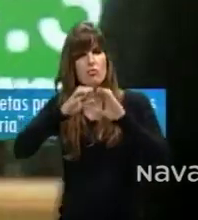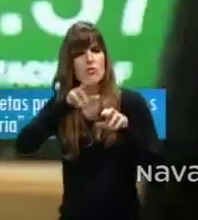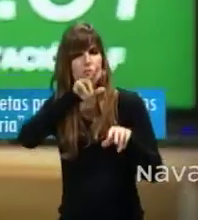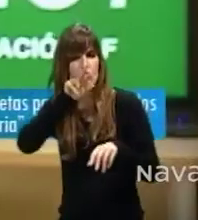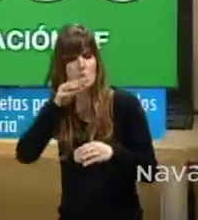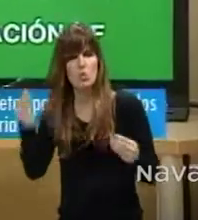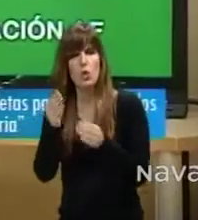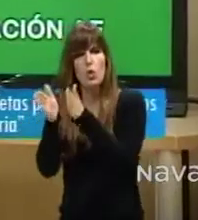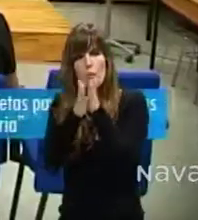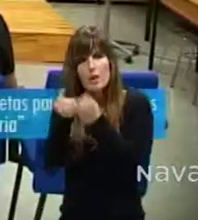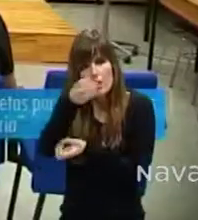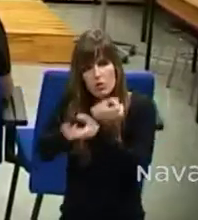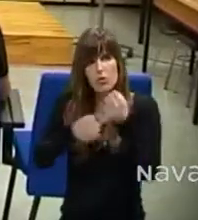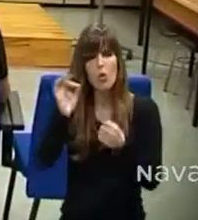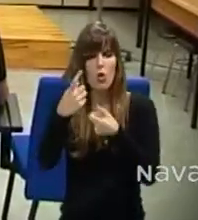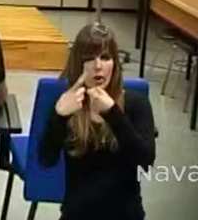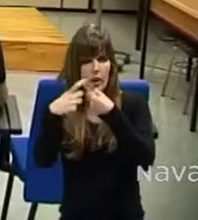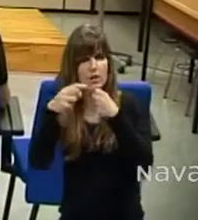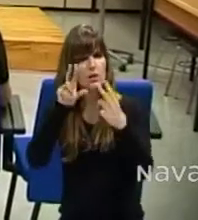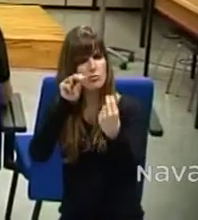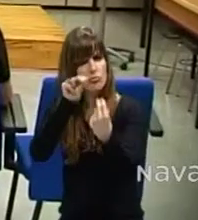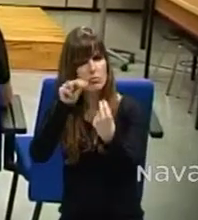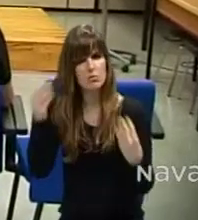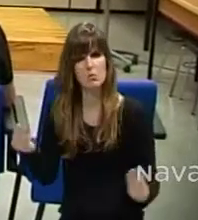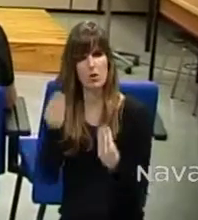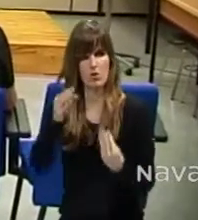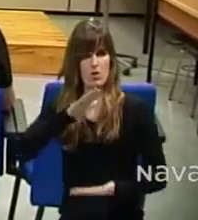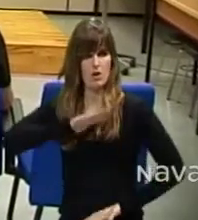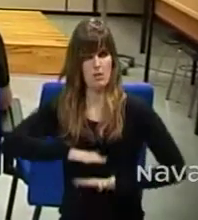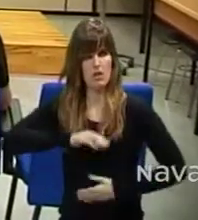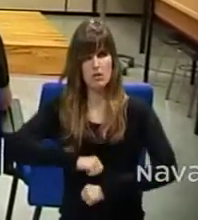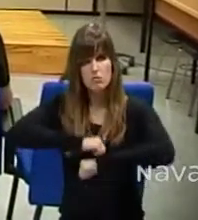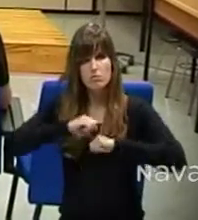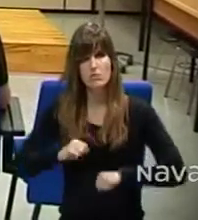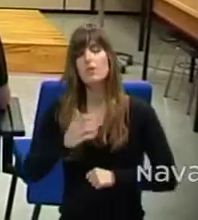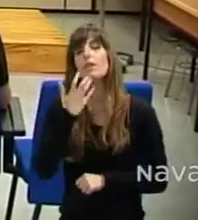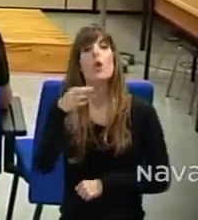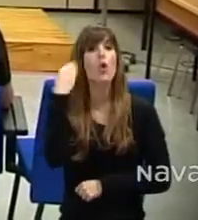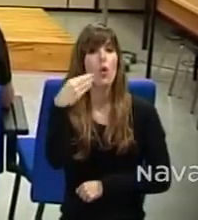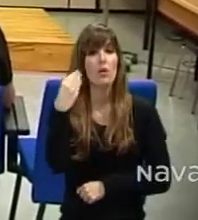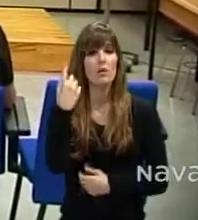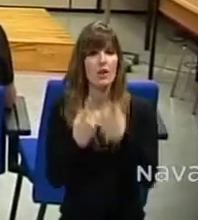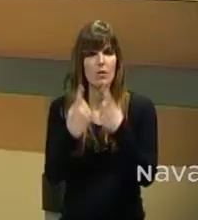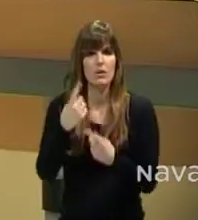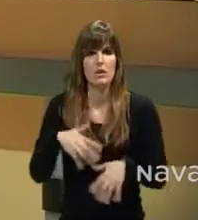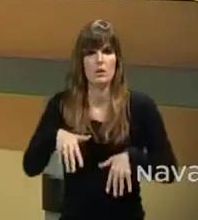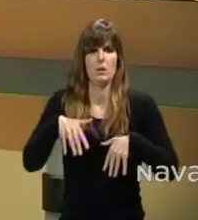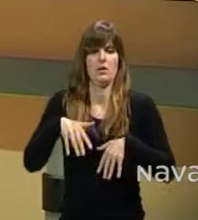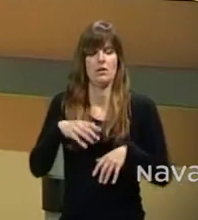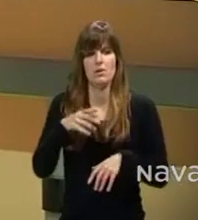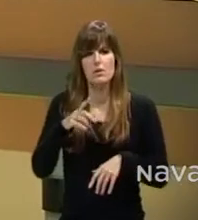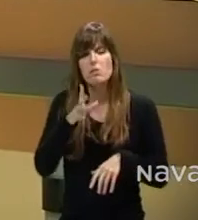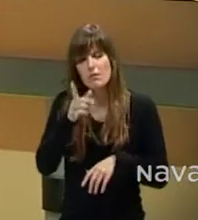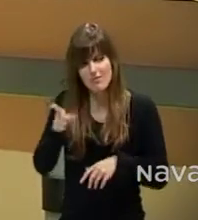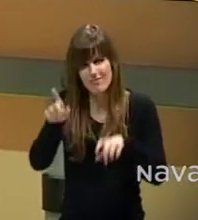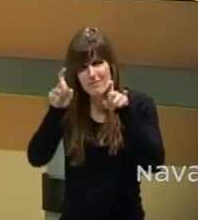ya no solo entre compañeros sino incluso con clientes, por ejemplo en el mundo empresarial. Y de cara a la gente joven, a las personas jóvenes, es muy interesante para poder